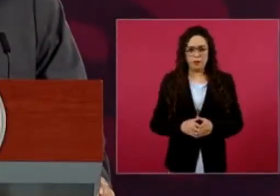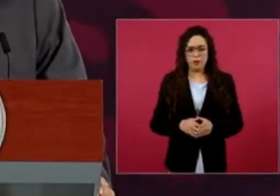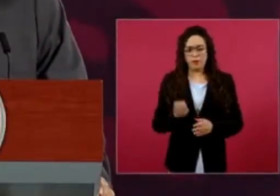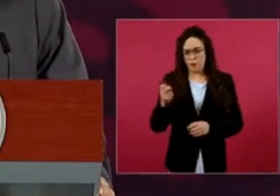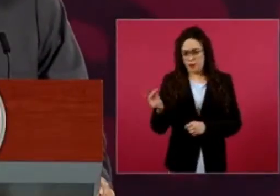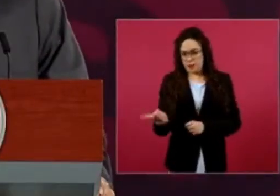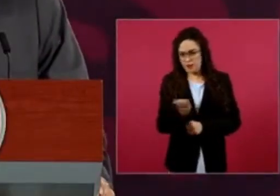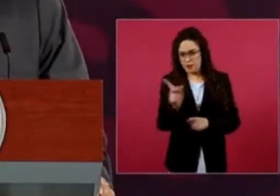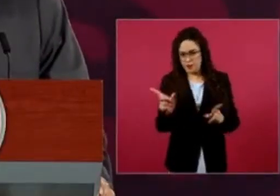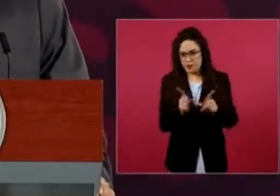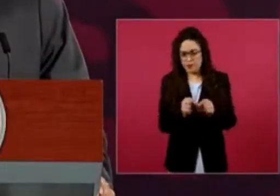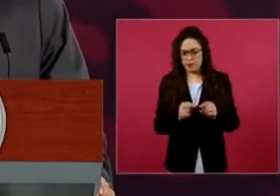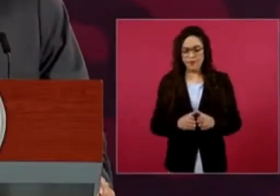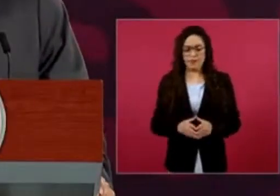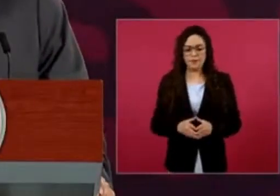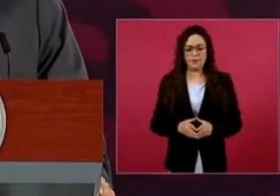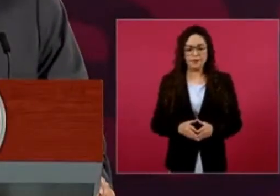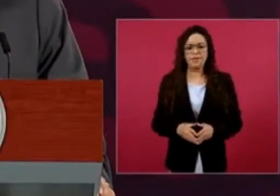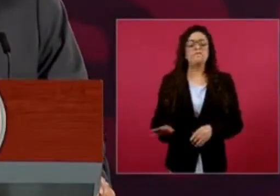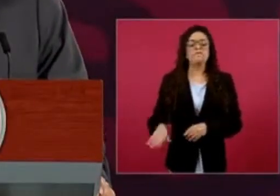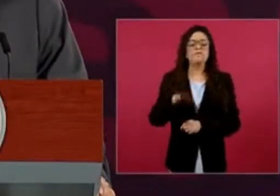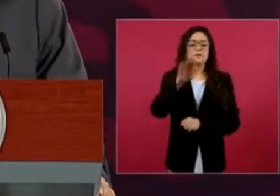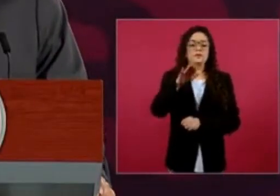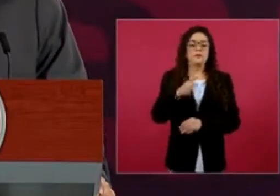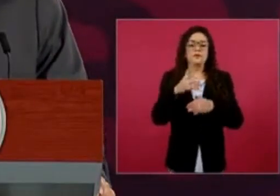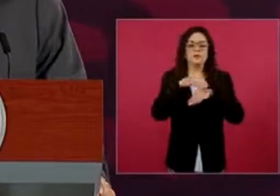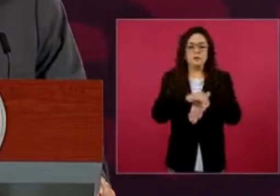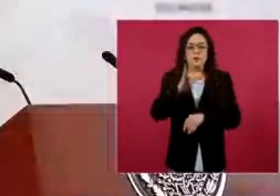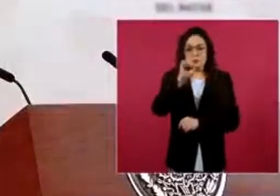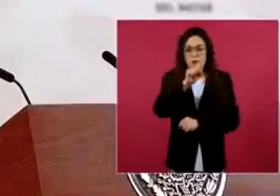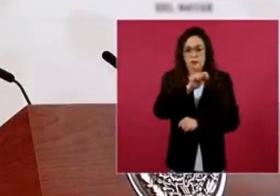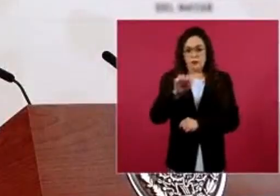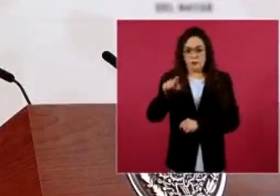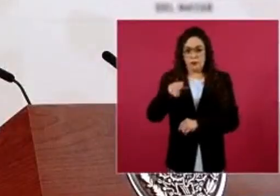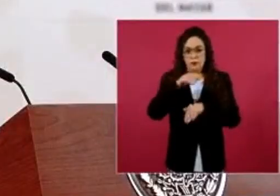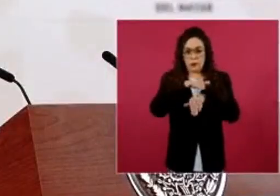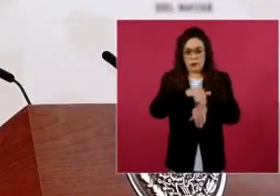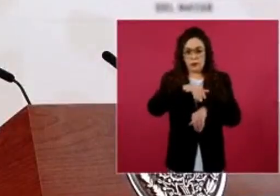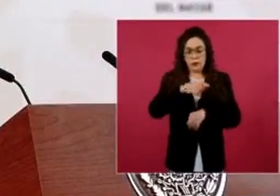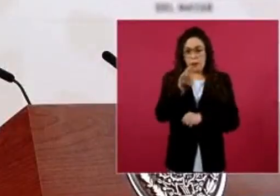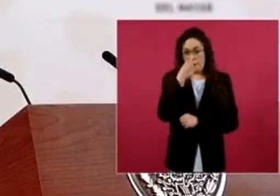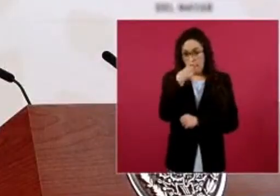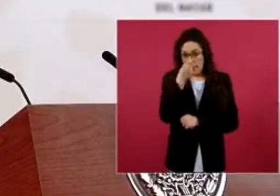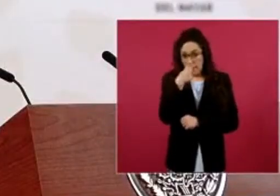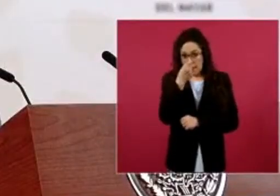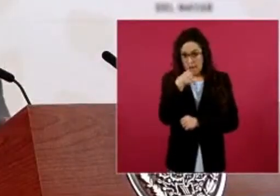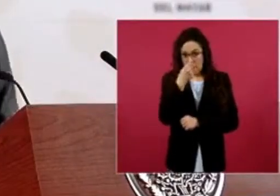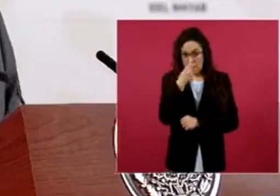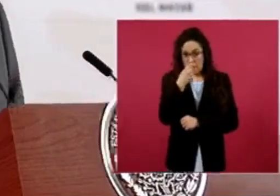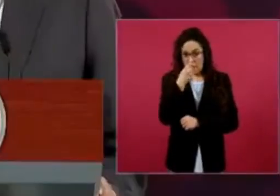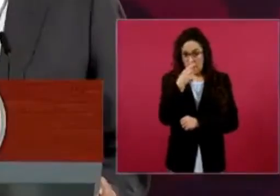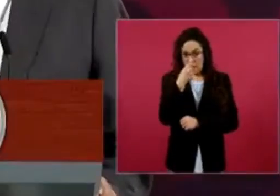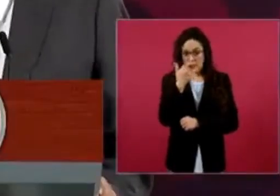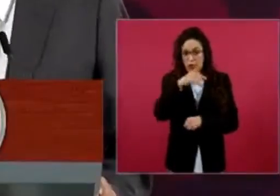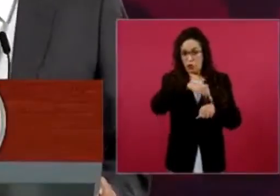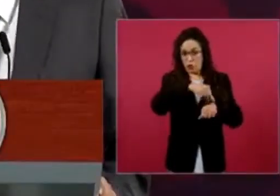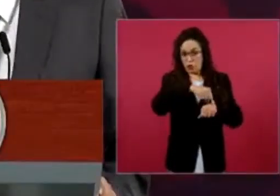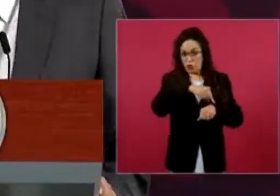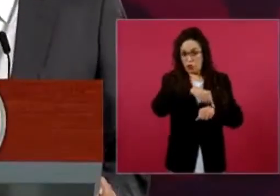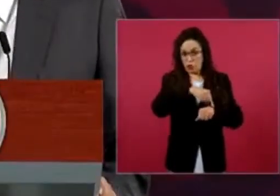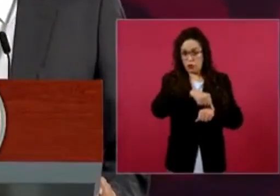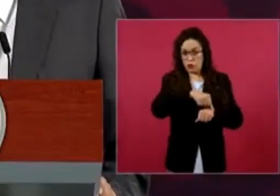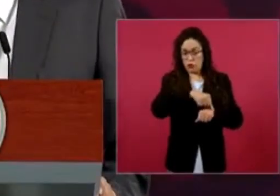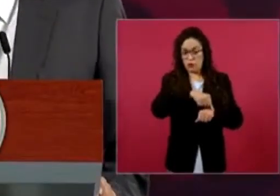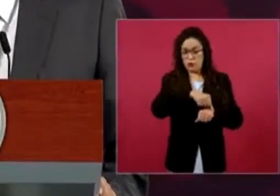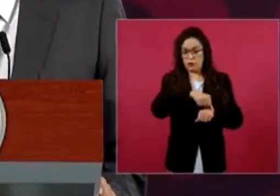lo del ISSSTE que planteaste, de medicamentos y de los médicos, vamos